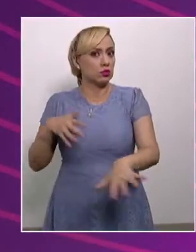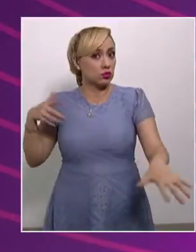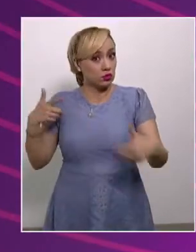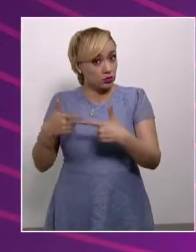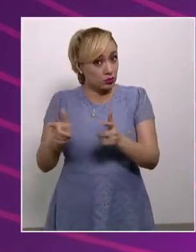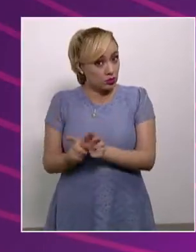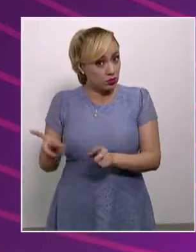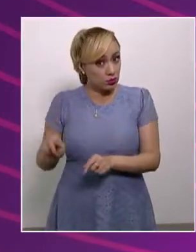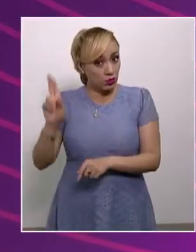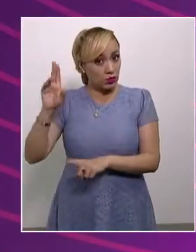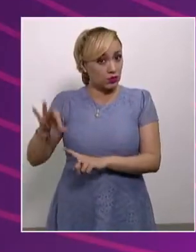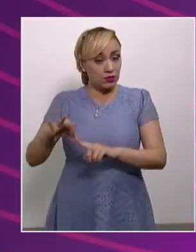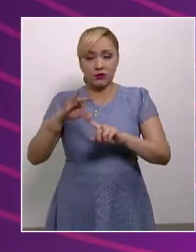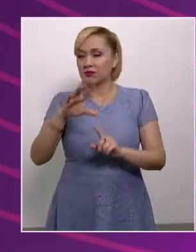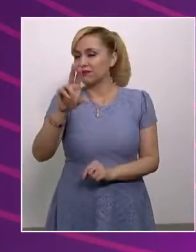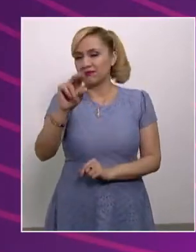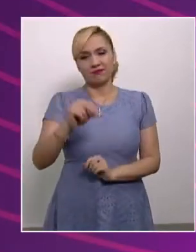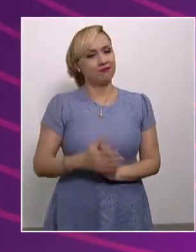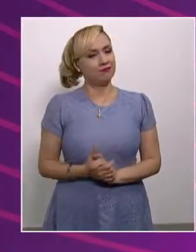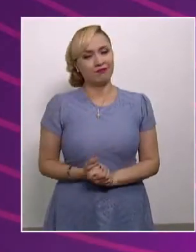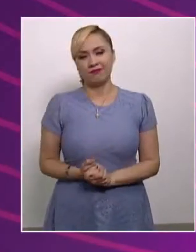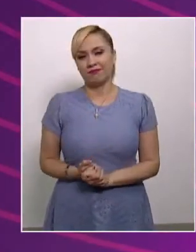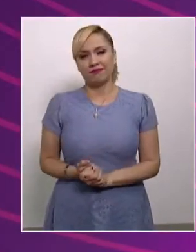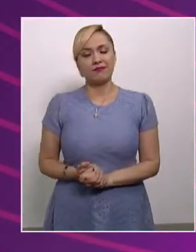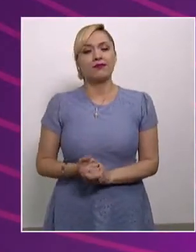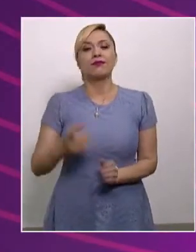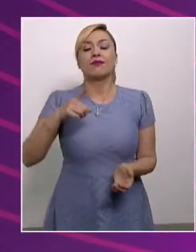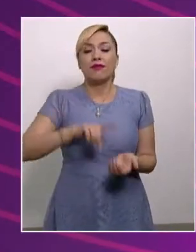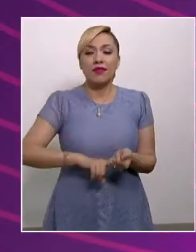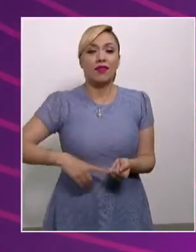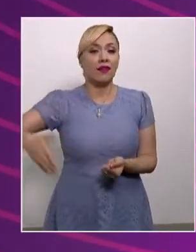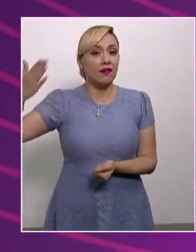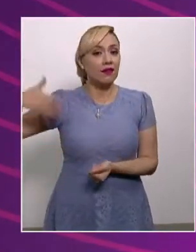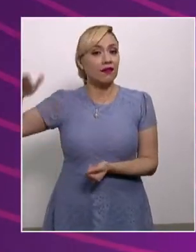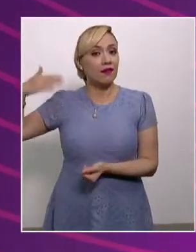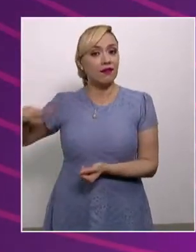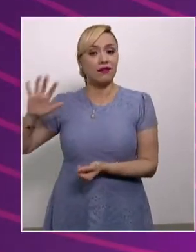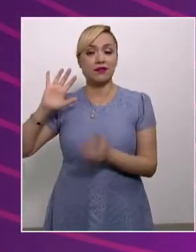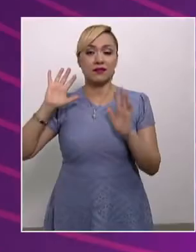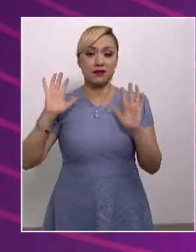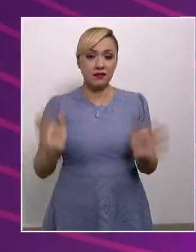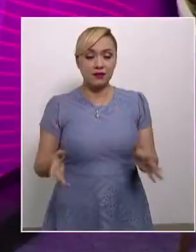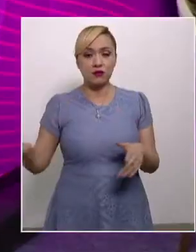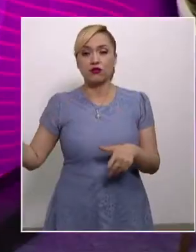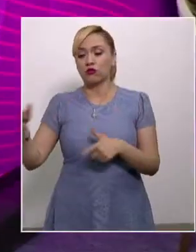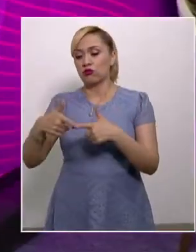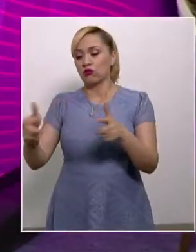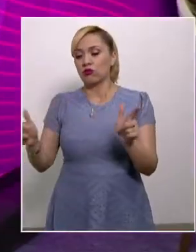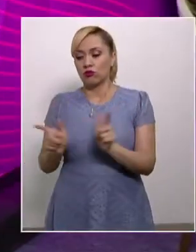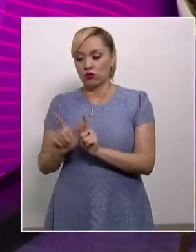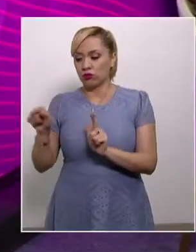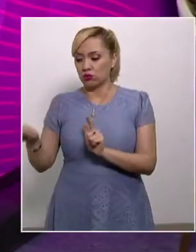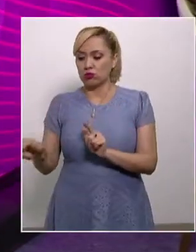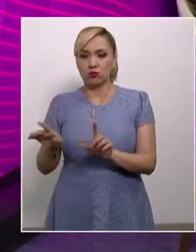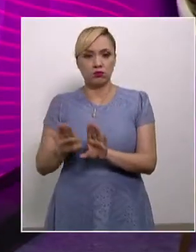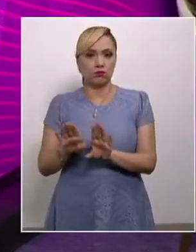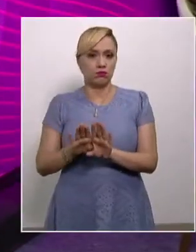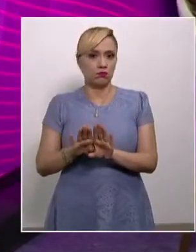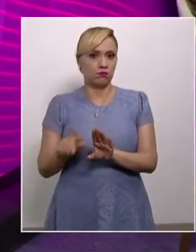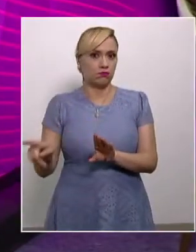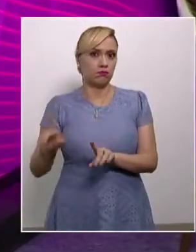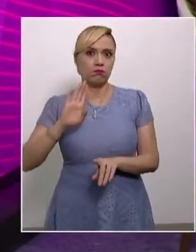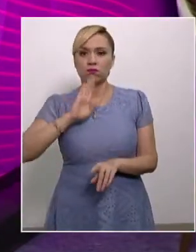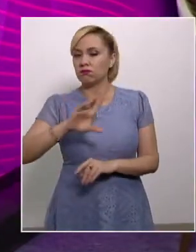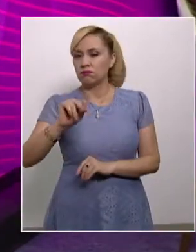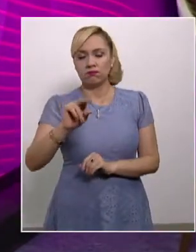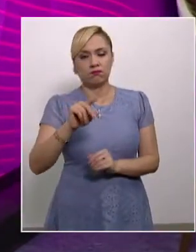sea, realmente no es el detonante, es una tendencia que ya traíamos y que las caravanas no alteran, pero esa puede